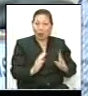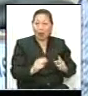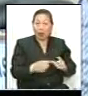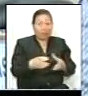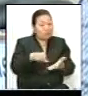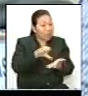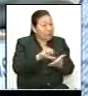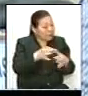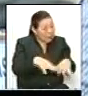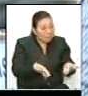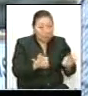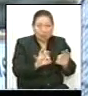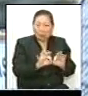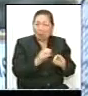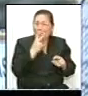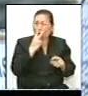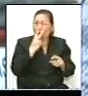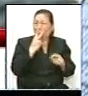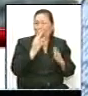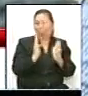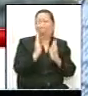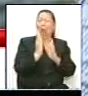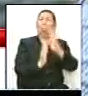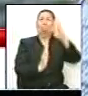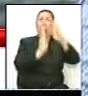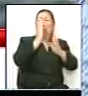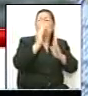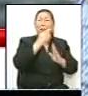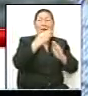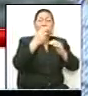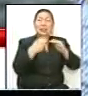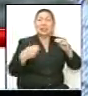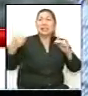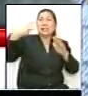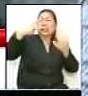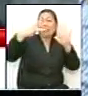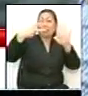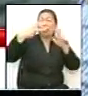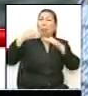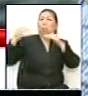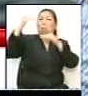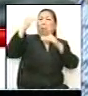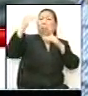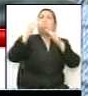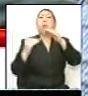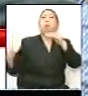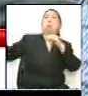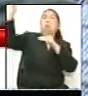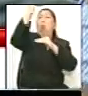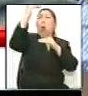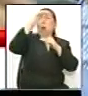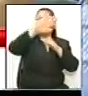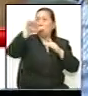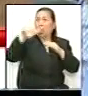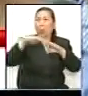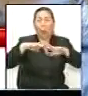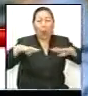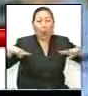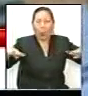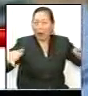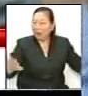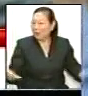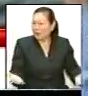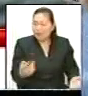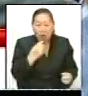del Cusco, ustedes van a ver que hay un edificio de casi 7 pisos que sobresale por encima de todo un mamotreto, que